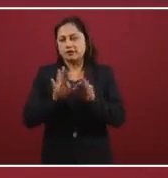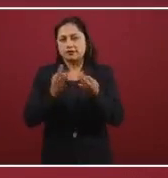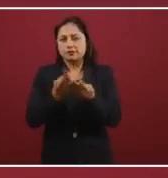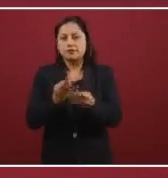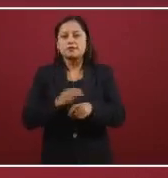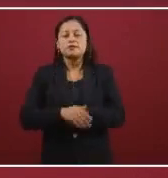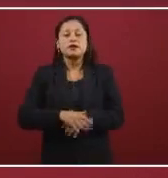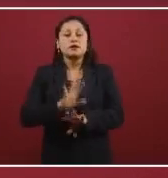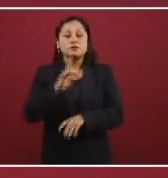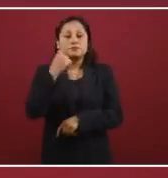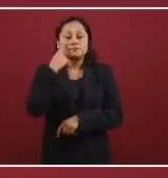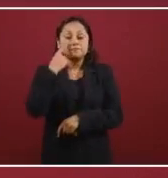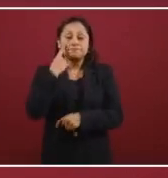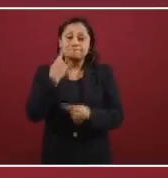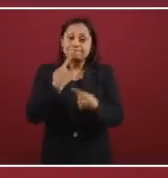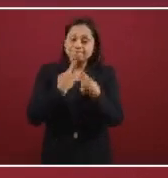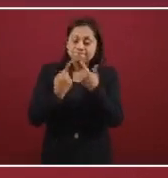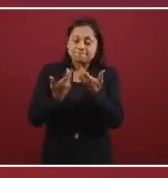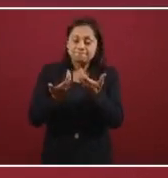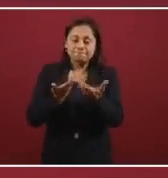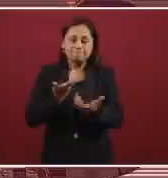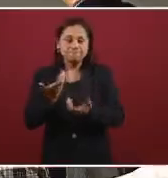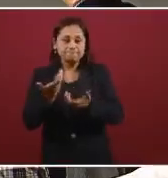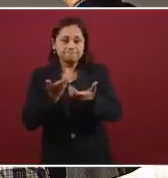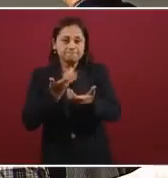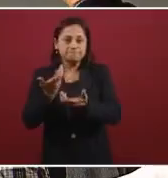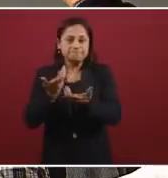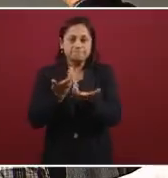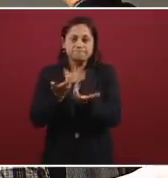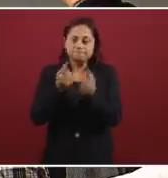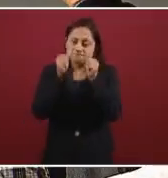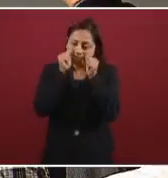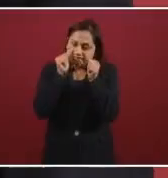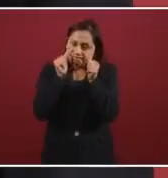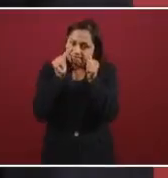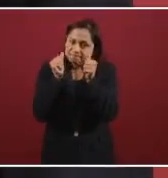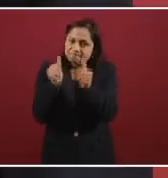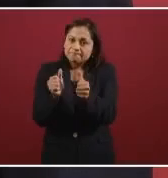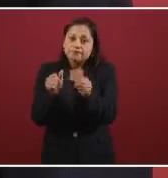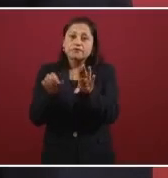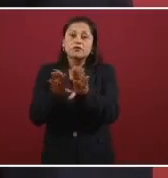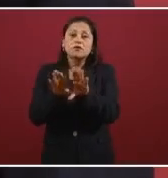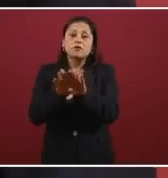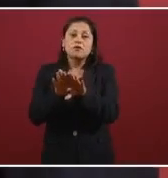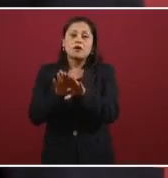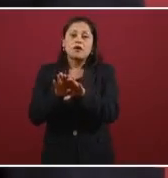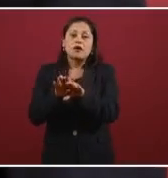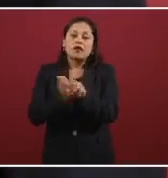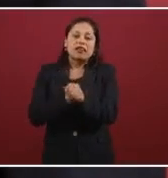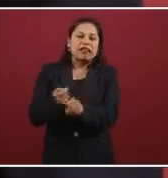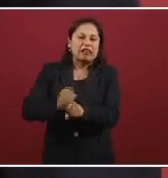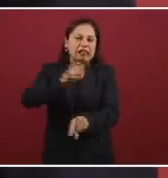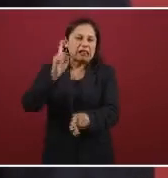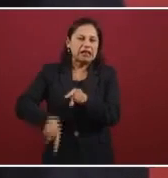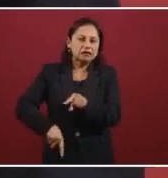todos y no usando la fuerza, la descalificación, y creo que eso